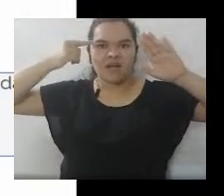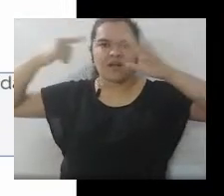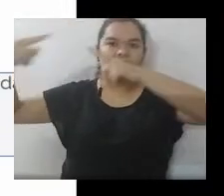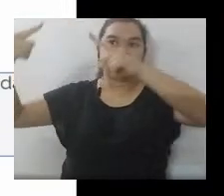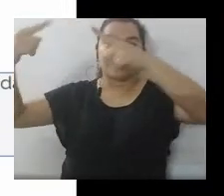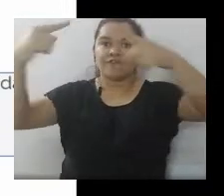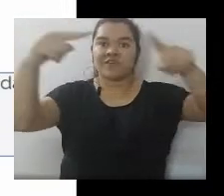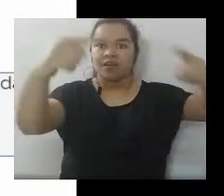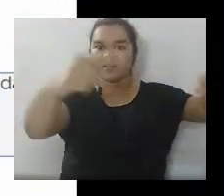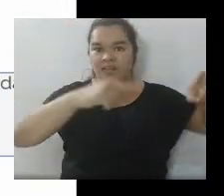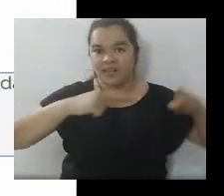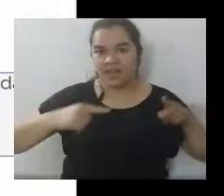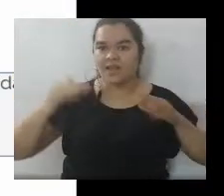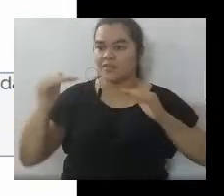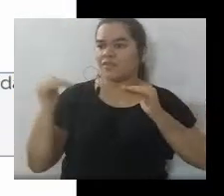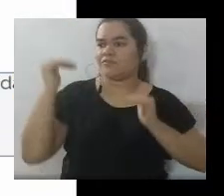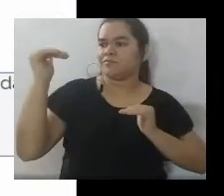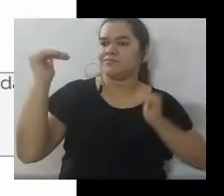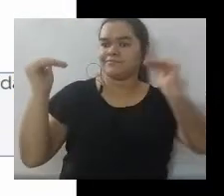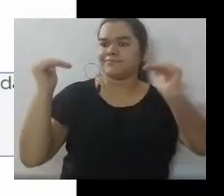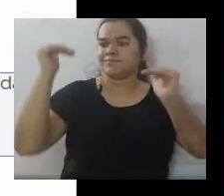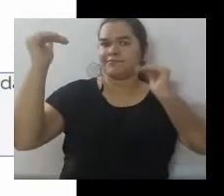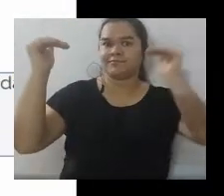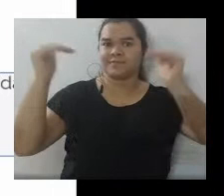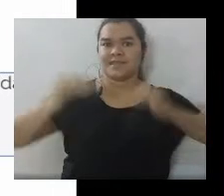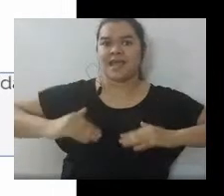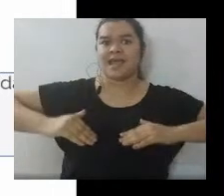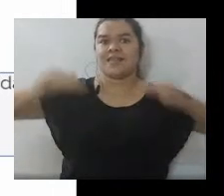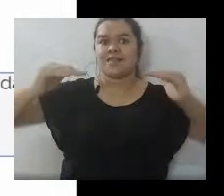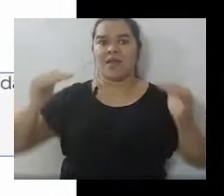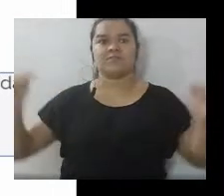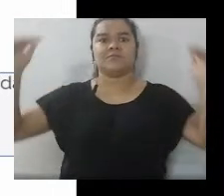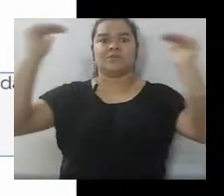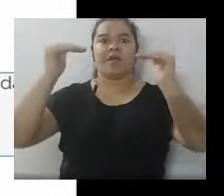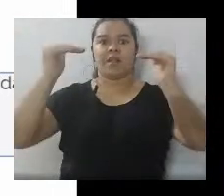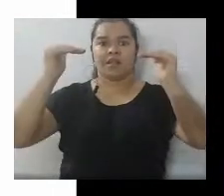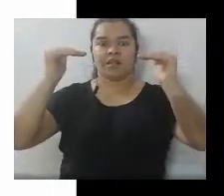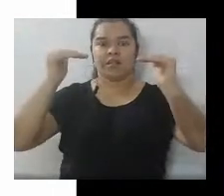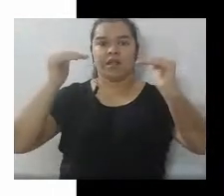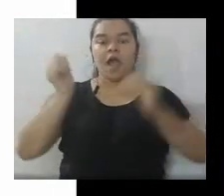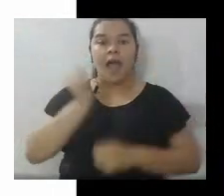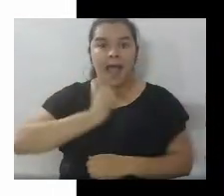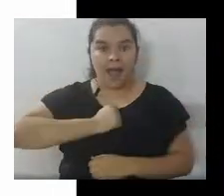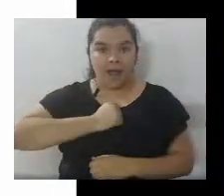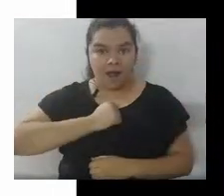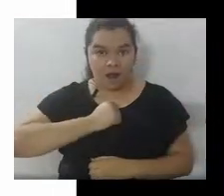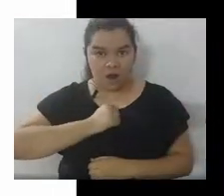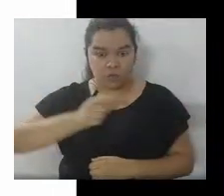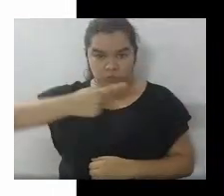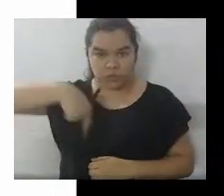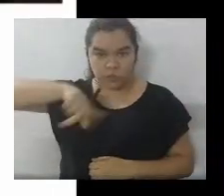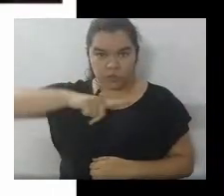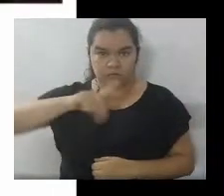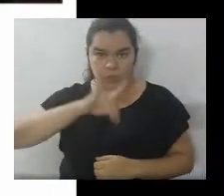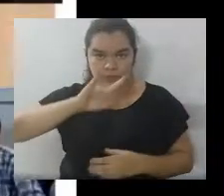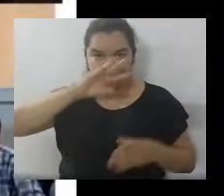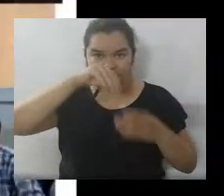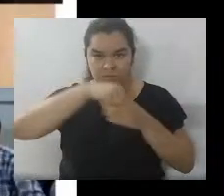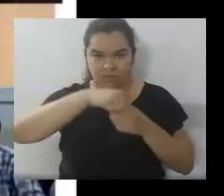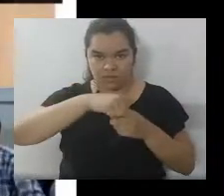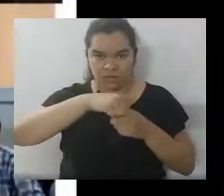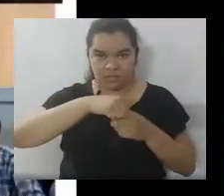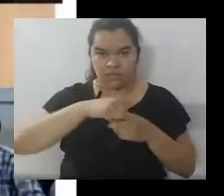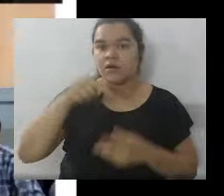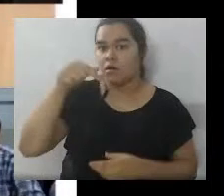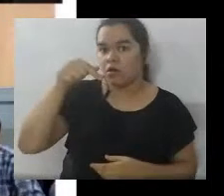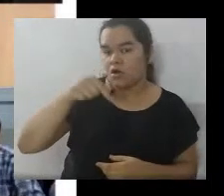que estamos encontrando en nuestros estudiantes. Nuestros estudiantes hoy, ¿dónde están parados?